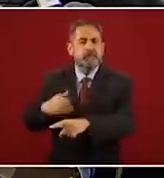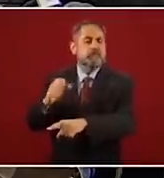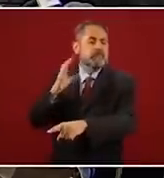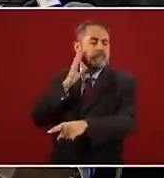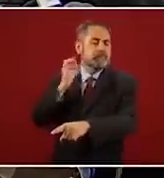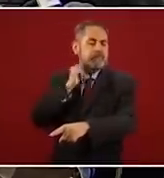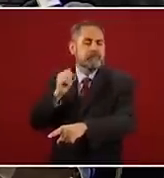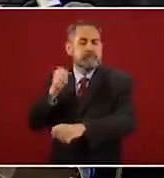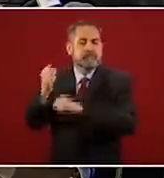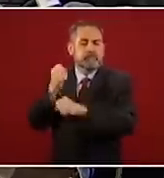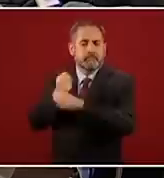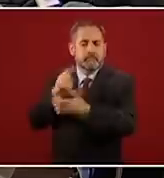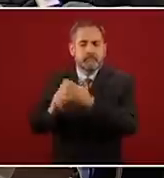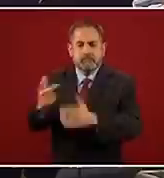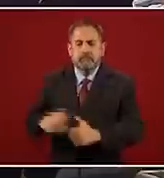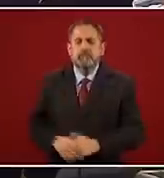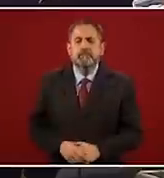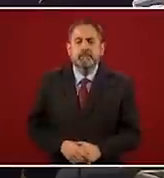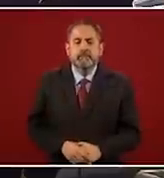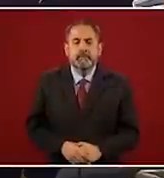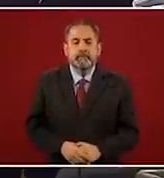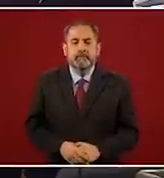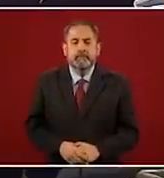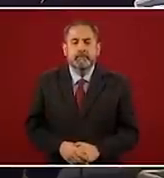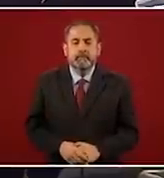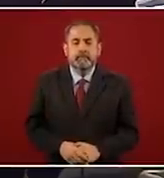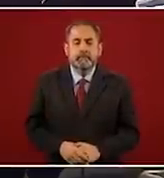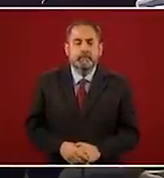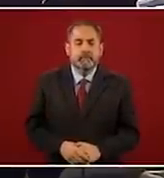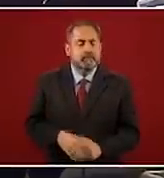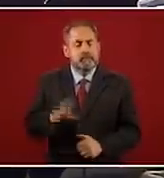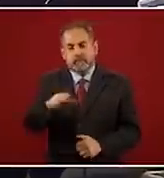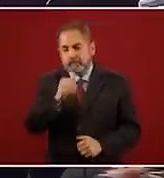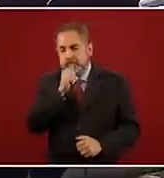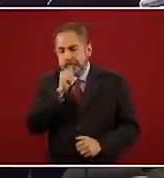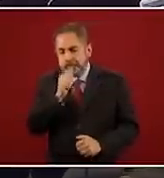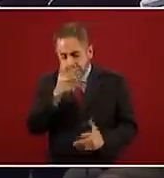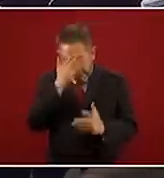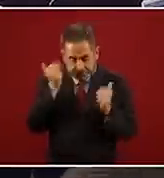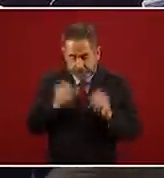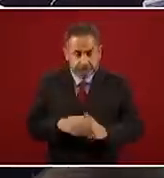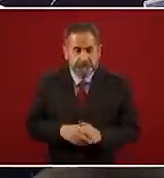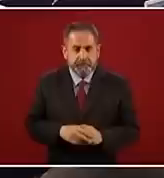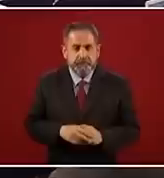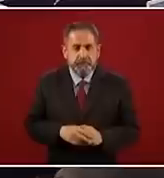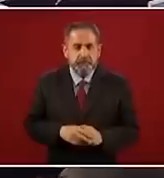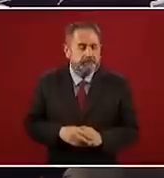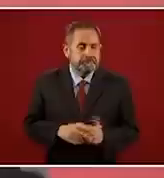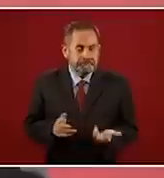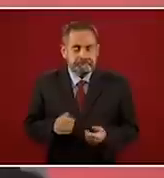en el 2008. Eso. Pues todavía no sabemos qué